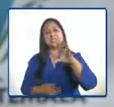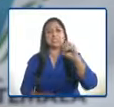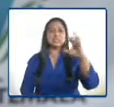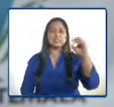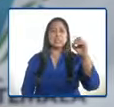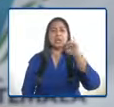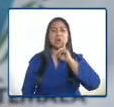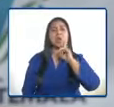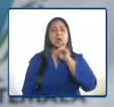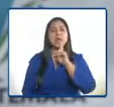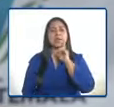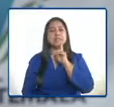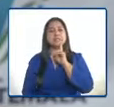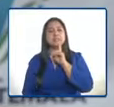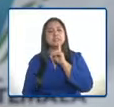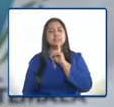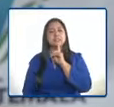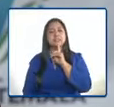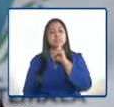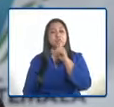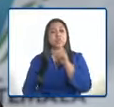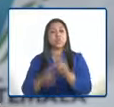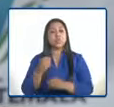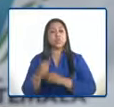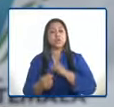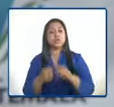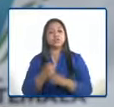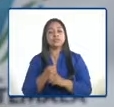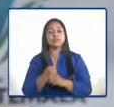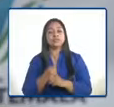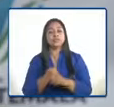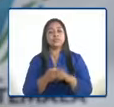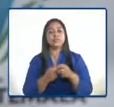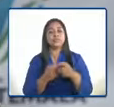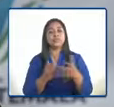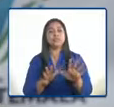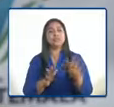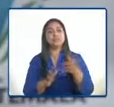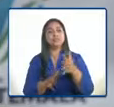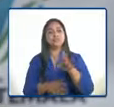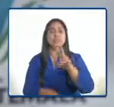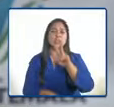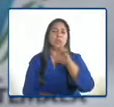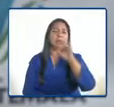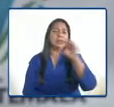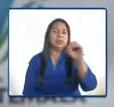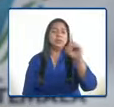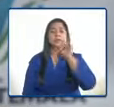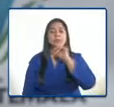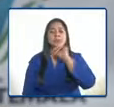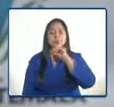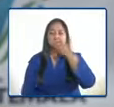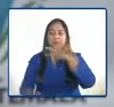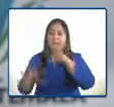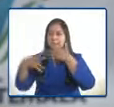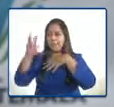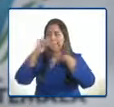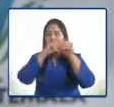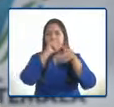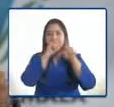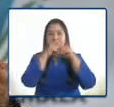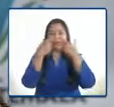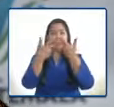jóvenes al año y hemos tenido un promedio de 200 jóvenes que han salido de los centros de privación de